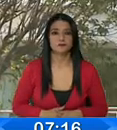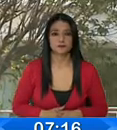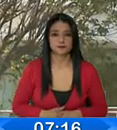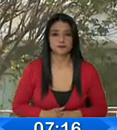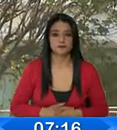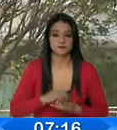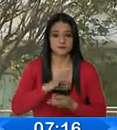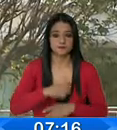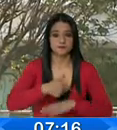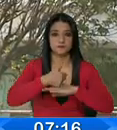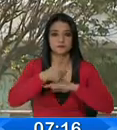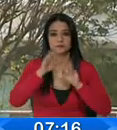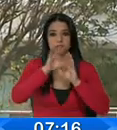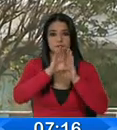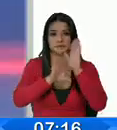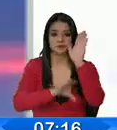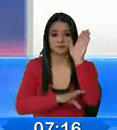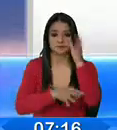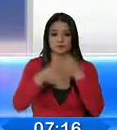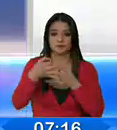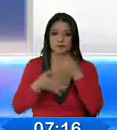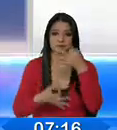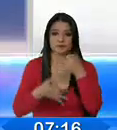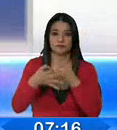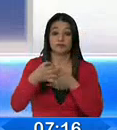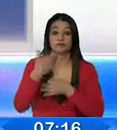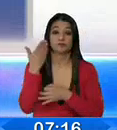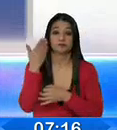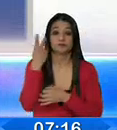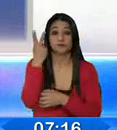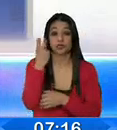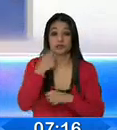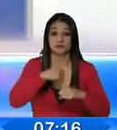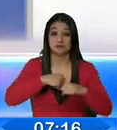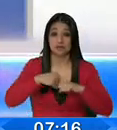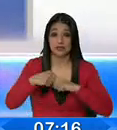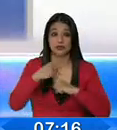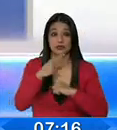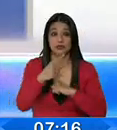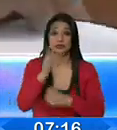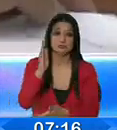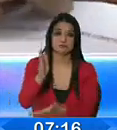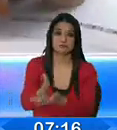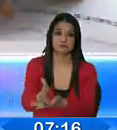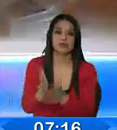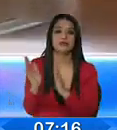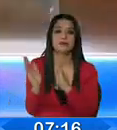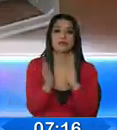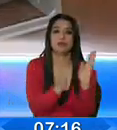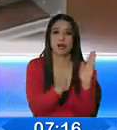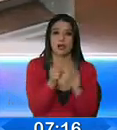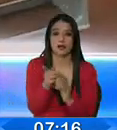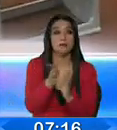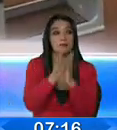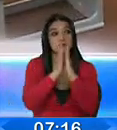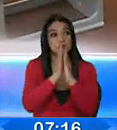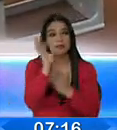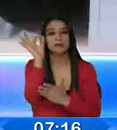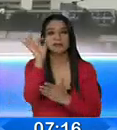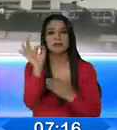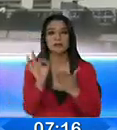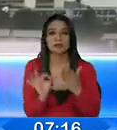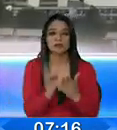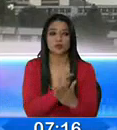Corte Constitucional del Ecuador el pasado 12 de mayo dejó temporalmente sin efecto la petición del recorte presupuestario a